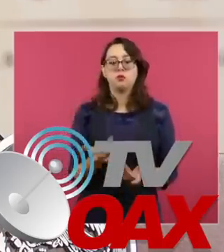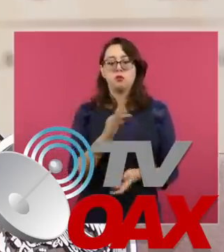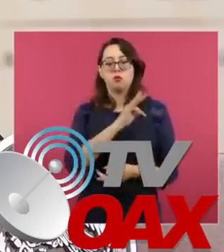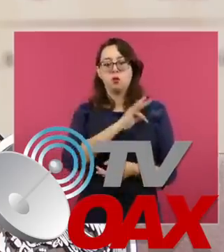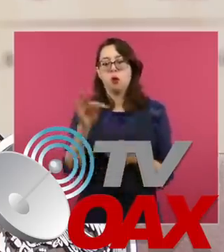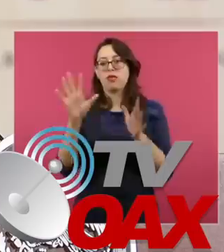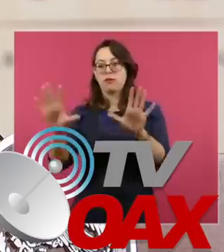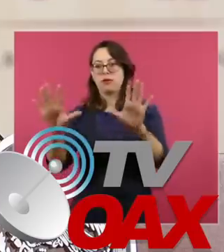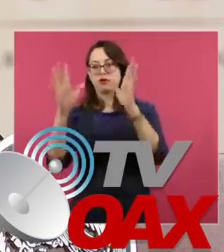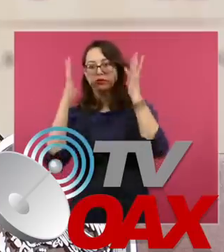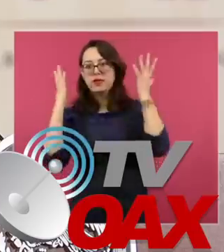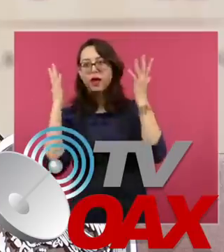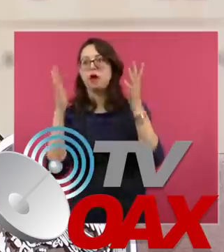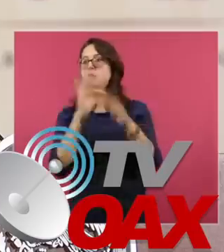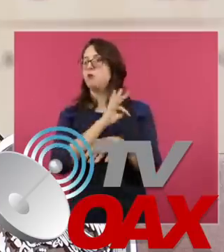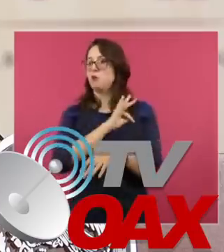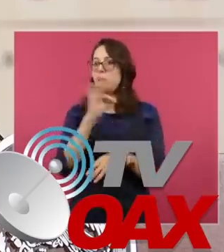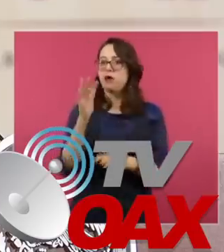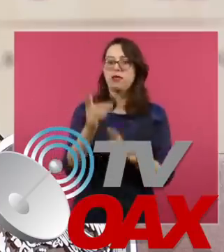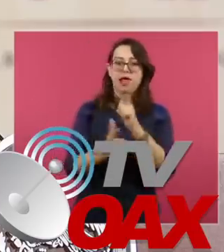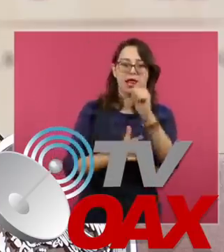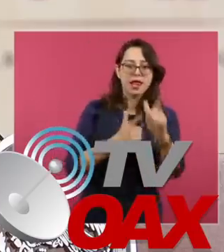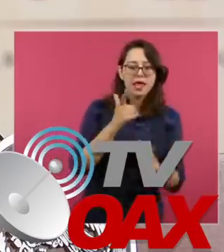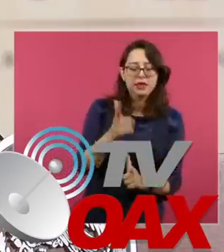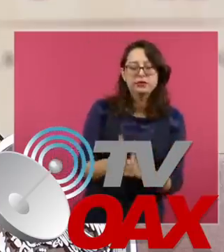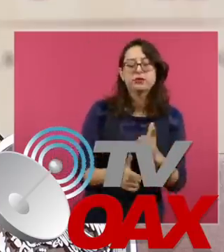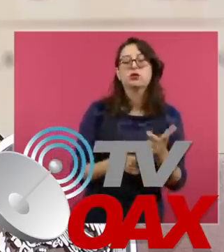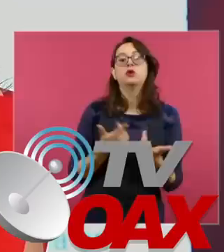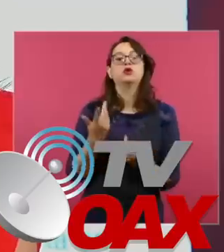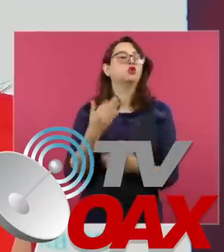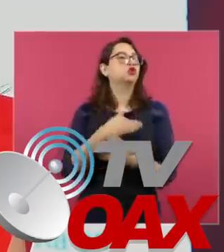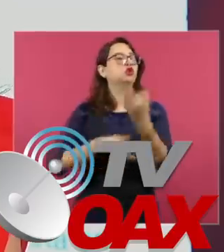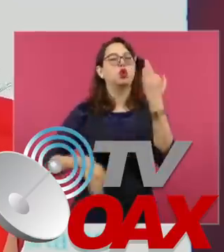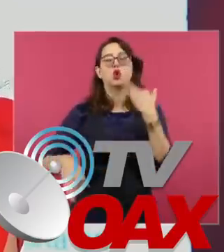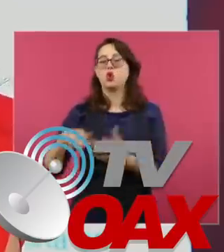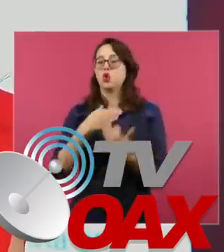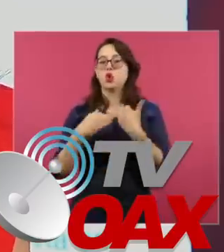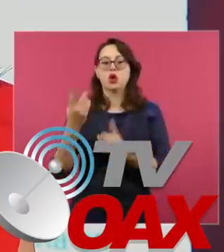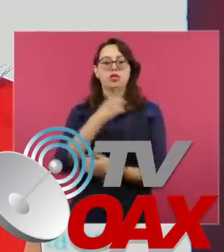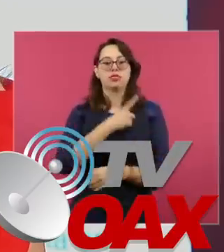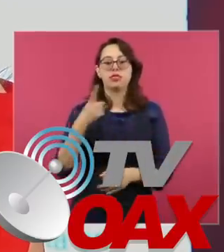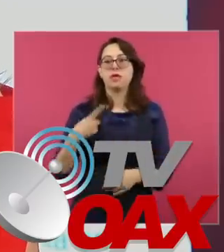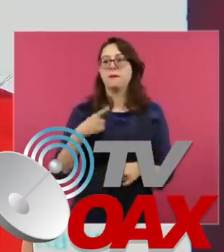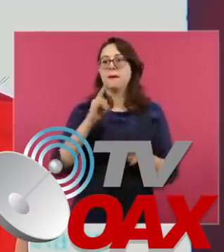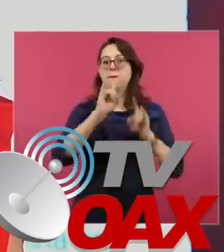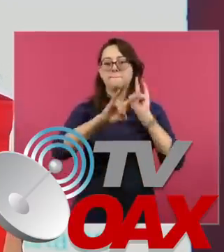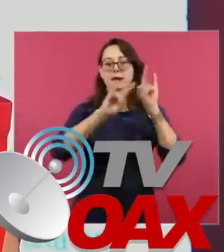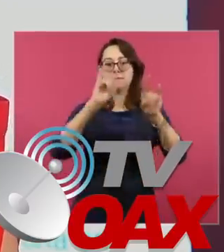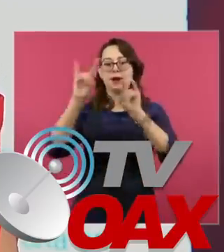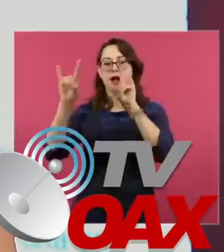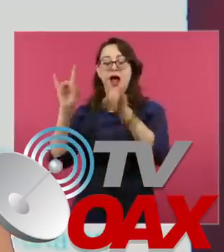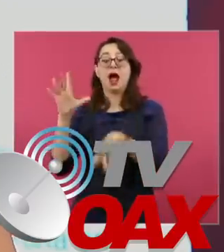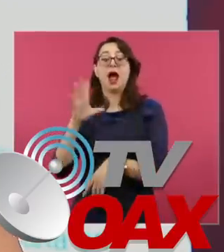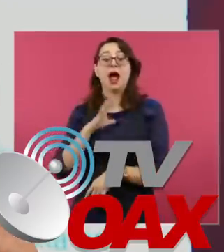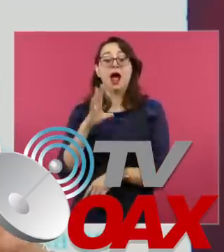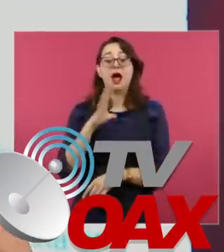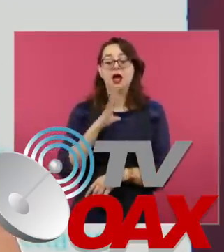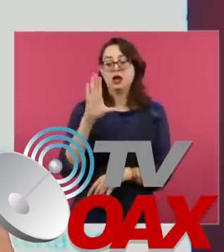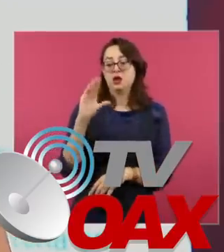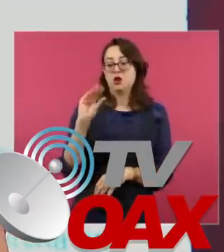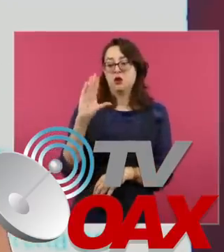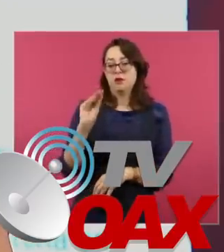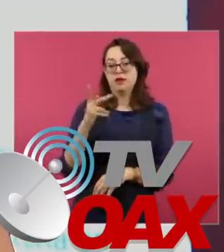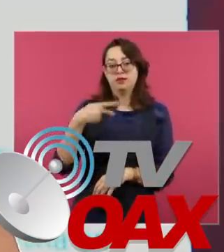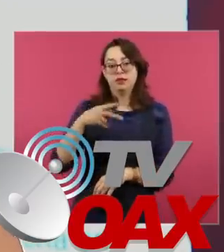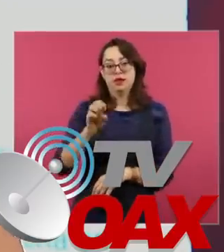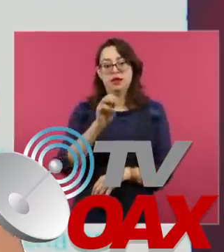velocidad más alta, a una velocidad más baja. Hay que recordar que se está trabajando también en 90 kilómetros de una